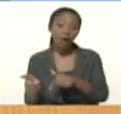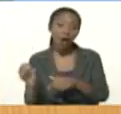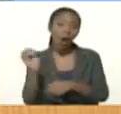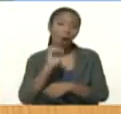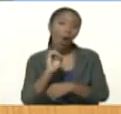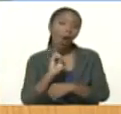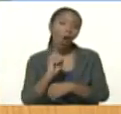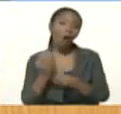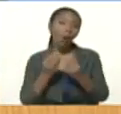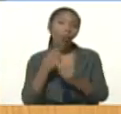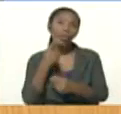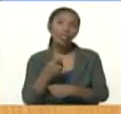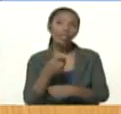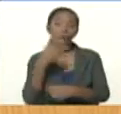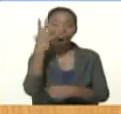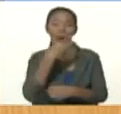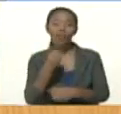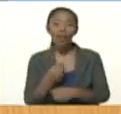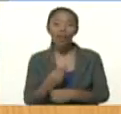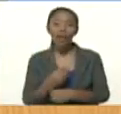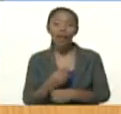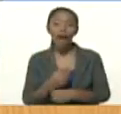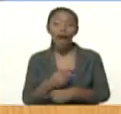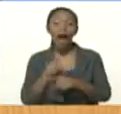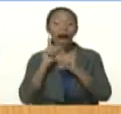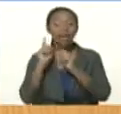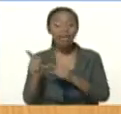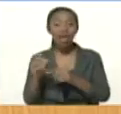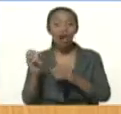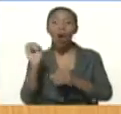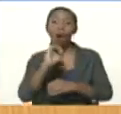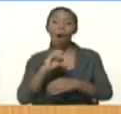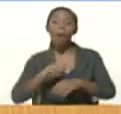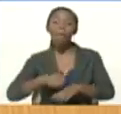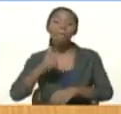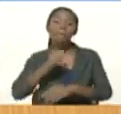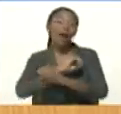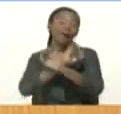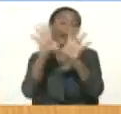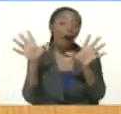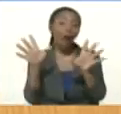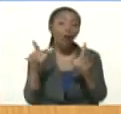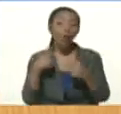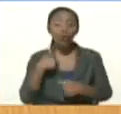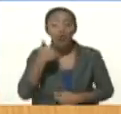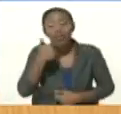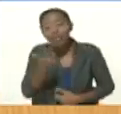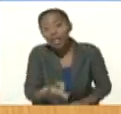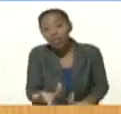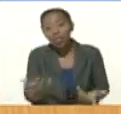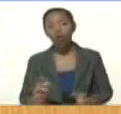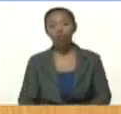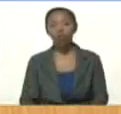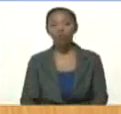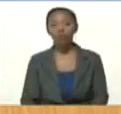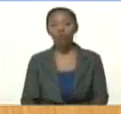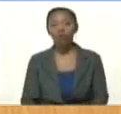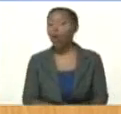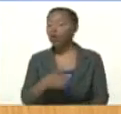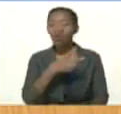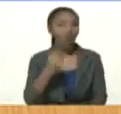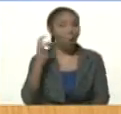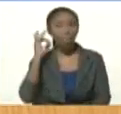o, ¿cómo que dicen ustedes los muchachos? Así o más claro. Es lo que estoy diciendo. No